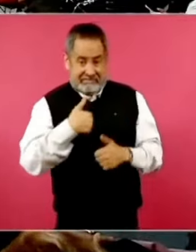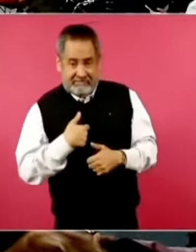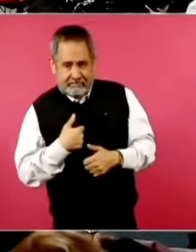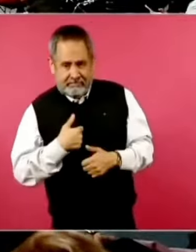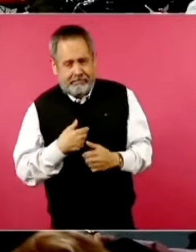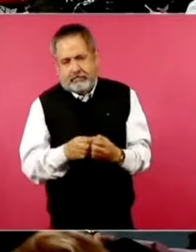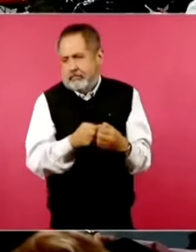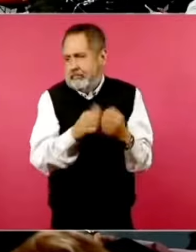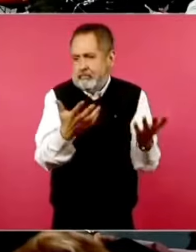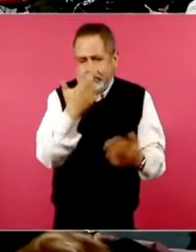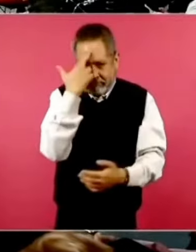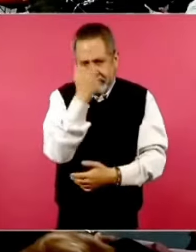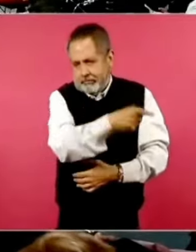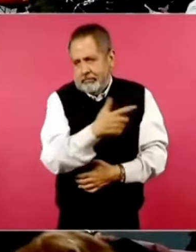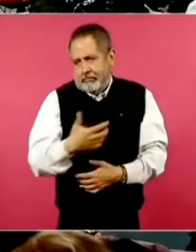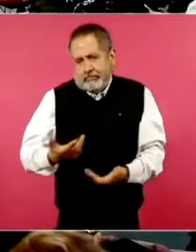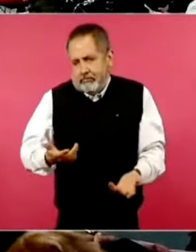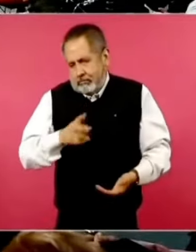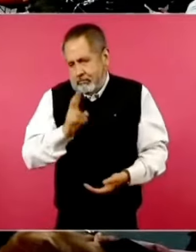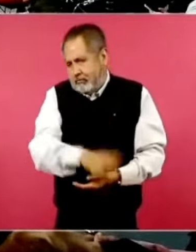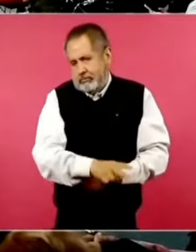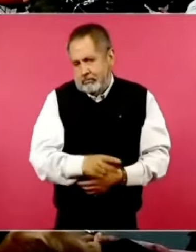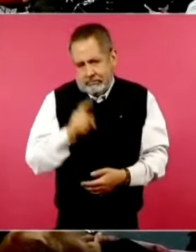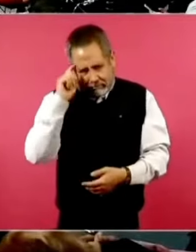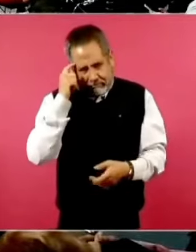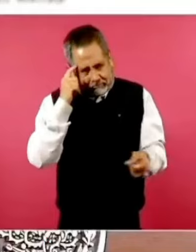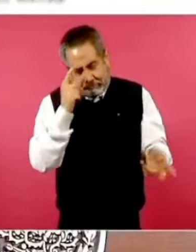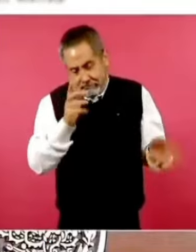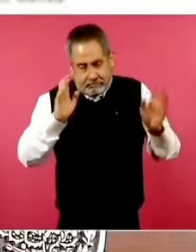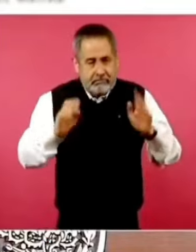enojado. Sí.